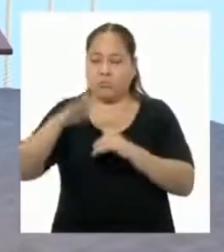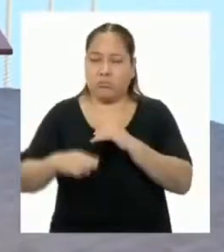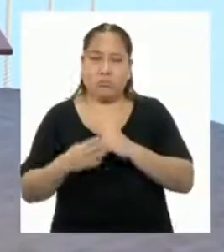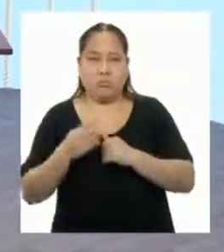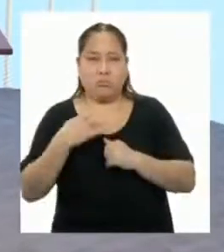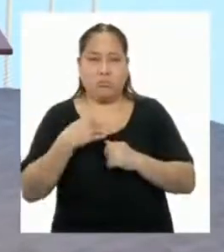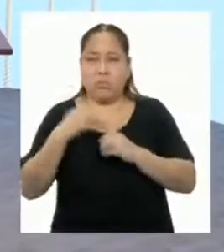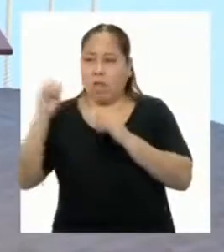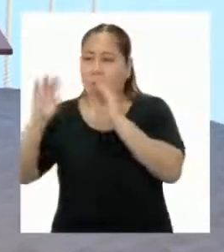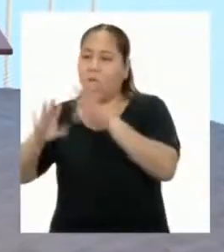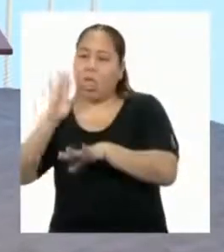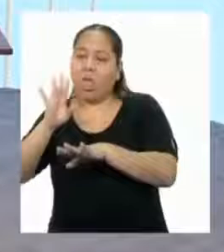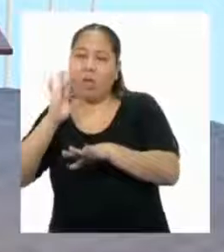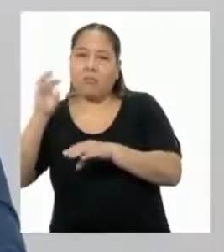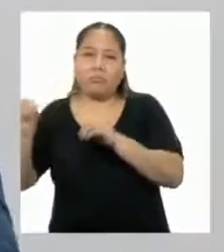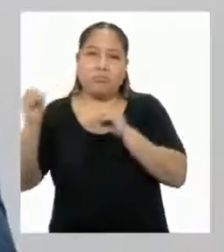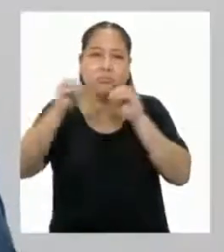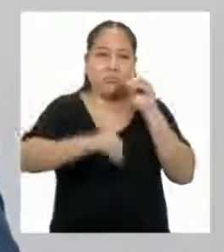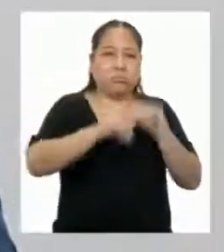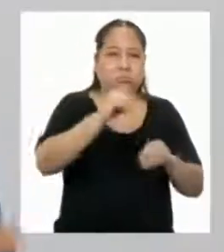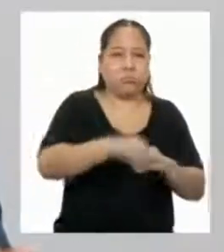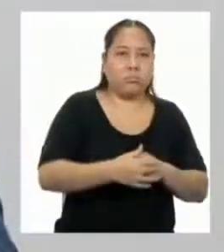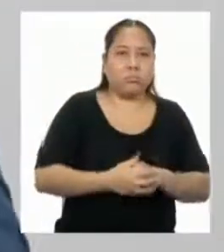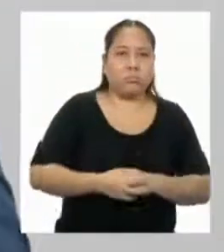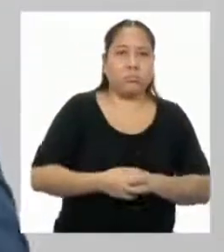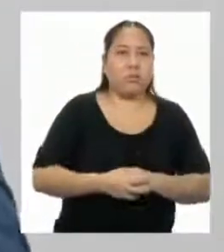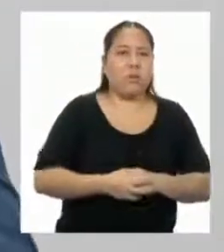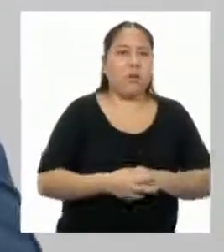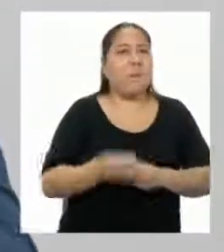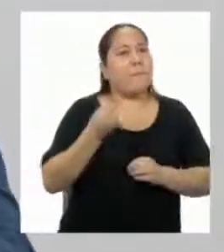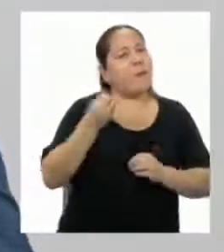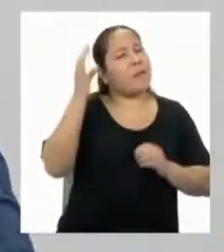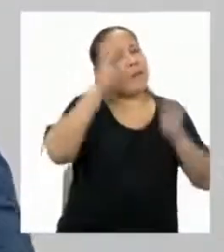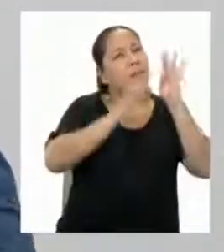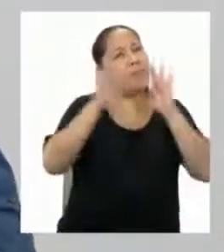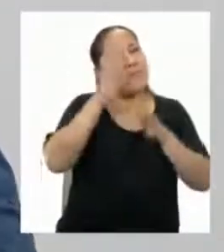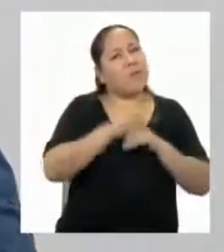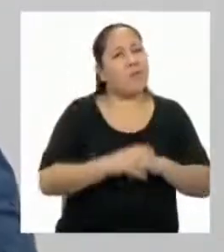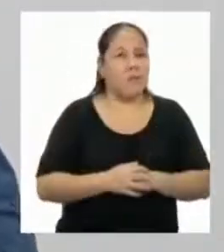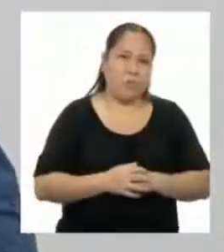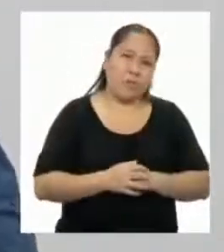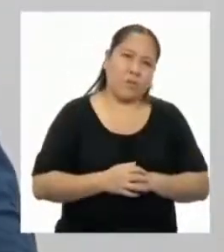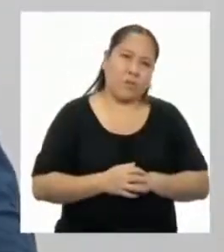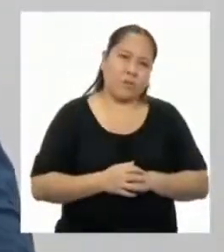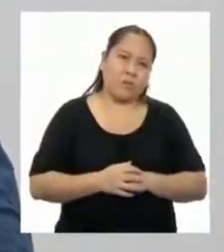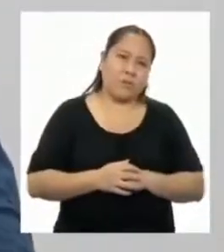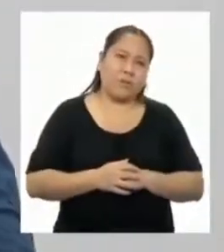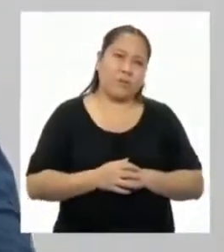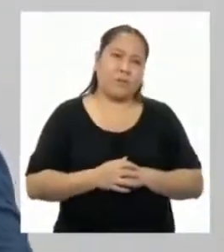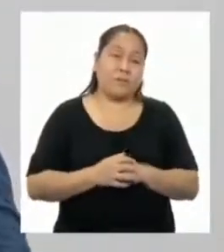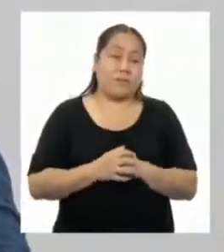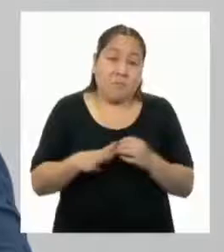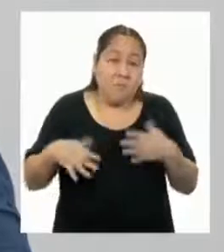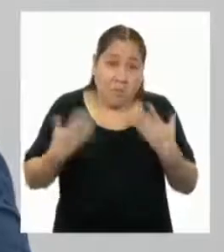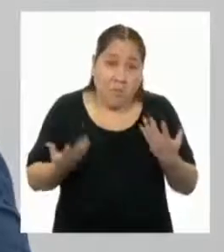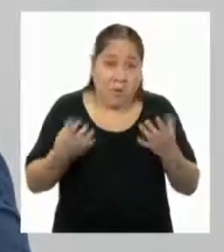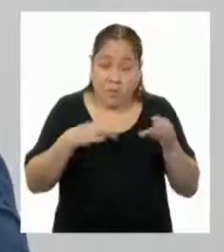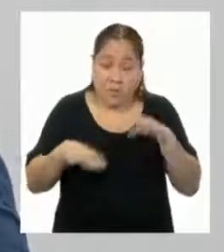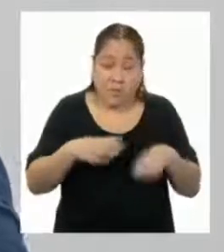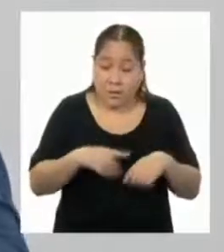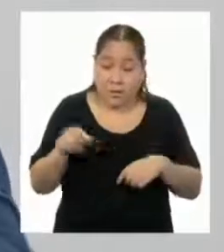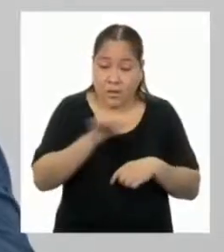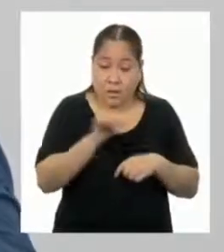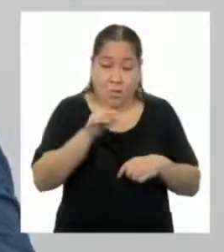las cosas que están tiradas por ahí en mi casa. ¿Pero por qué hay que preocuparse, Yeremis? Podemos hacer